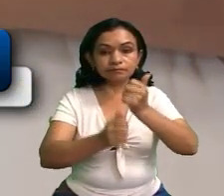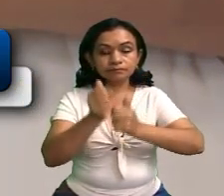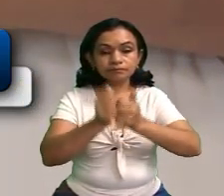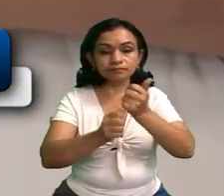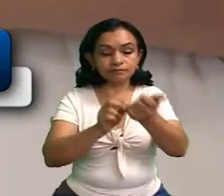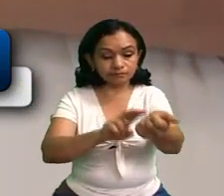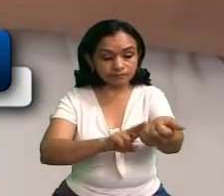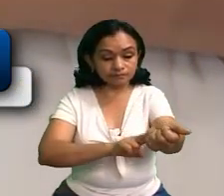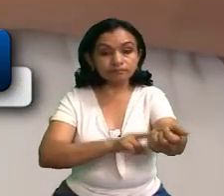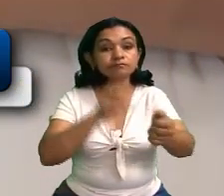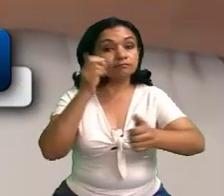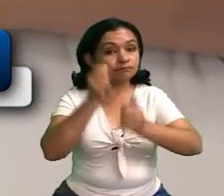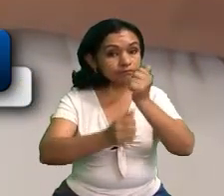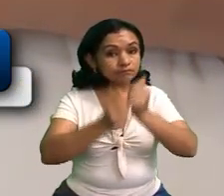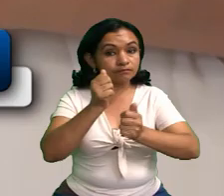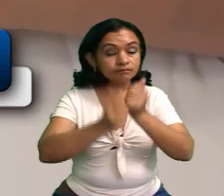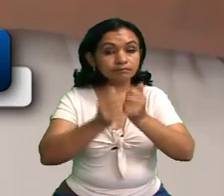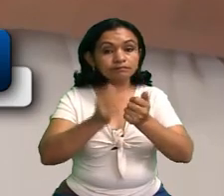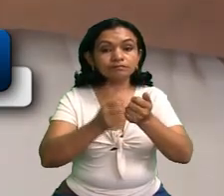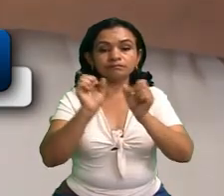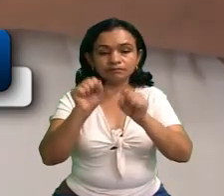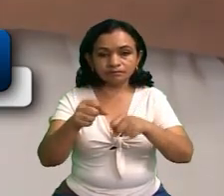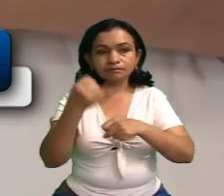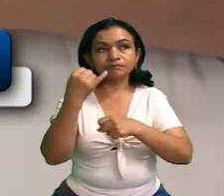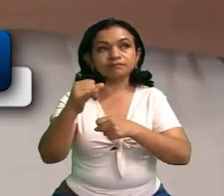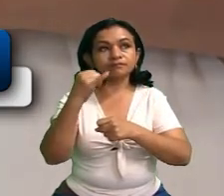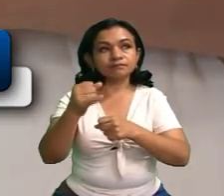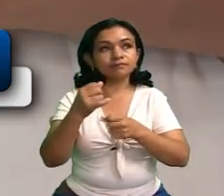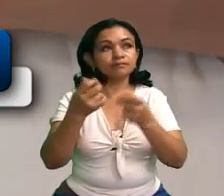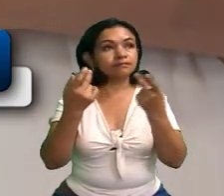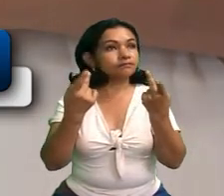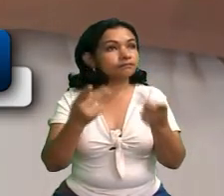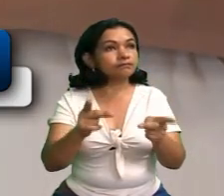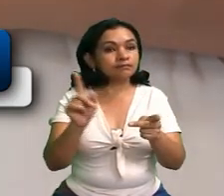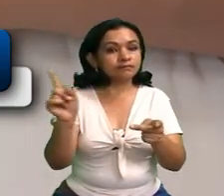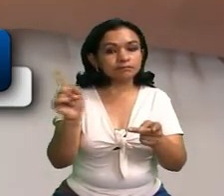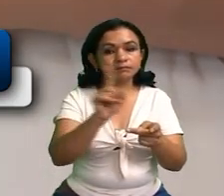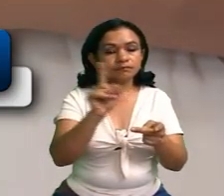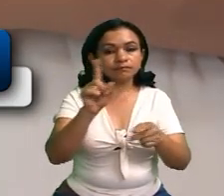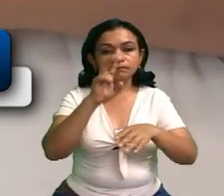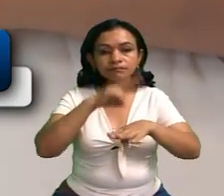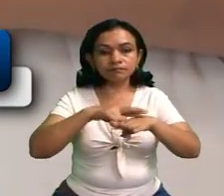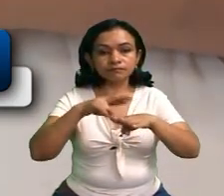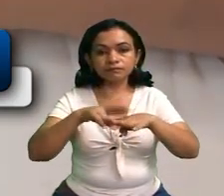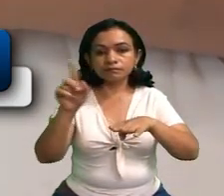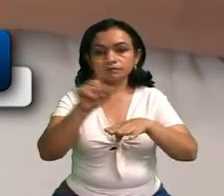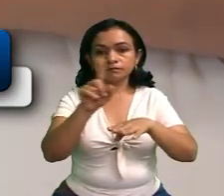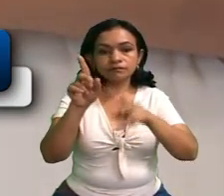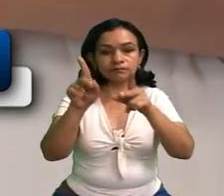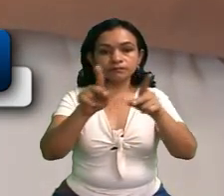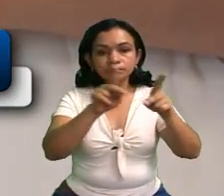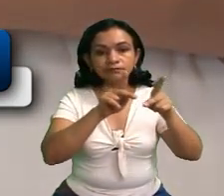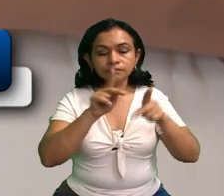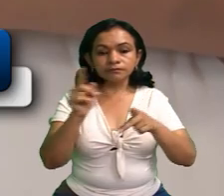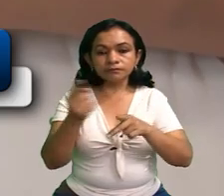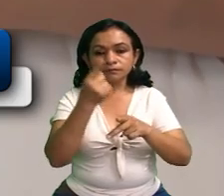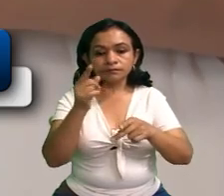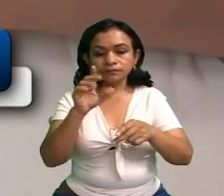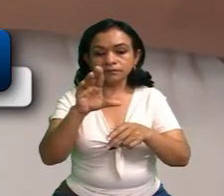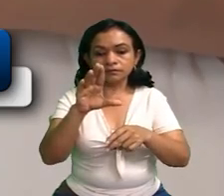insuficiencia venosa, que es el problema de las varices, sí. Pero no es una regla, porque hay personas que pueden tener solo celulitis